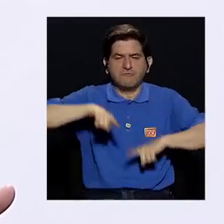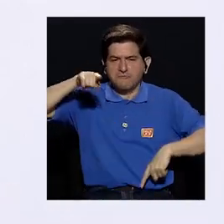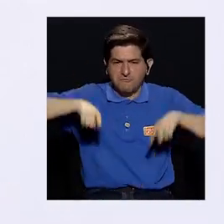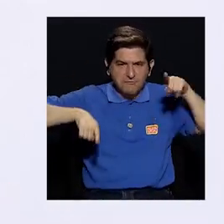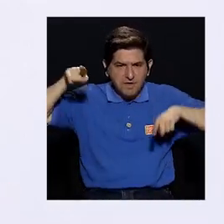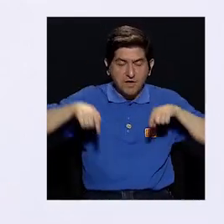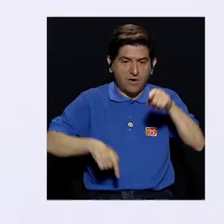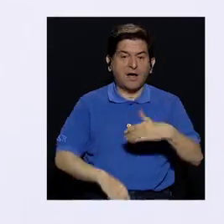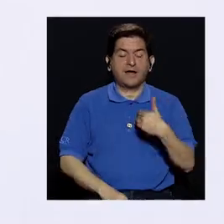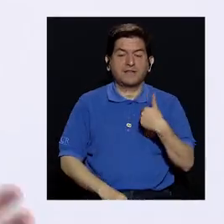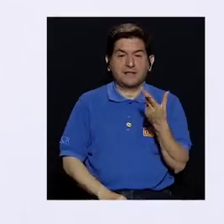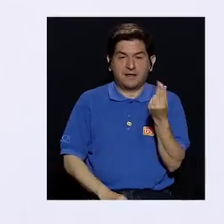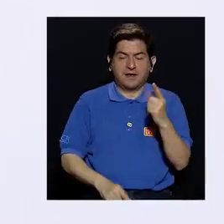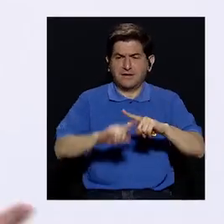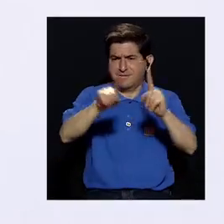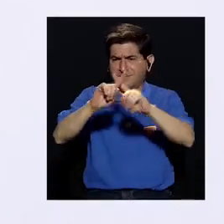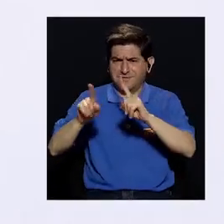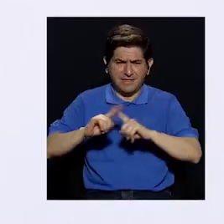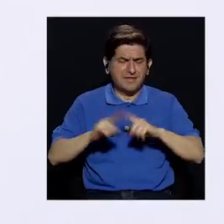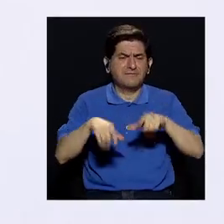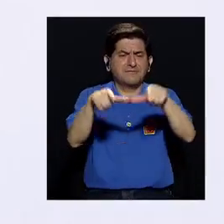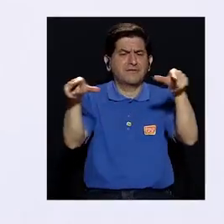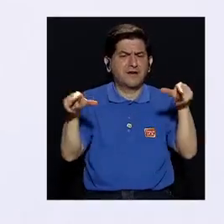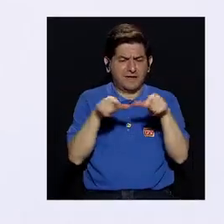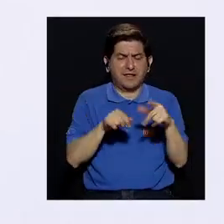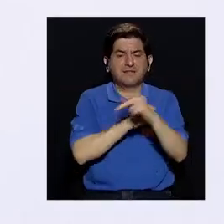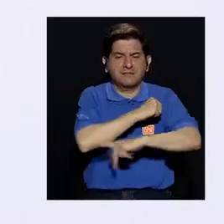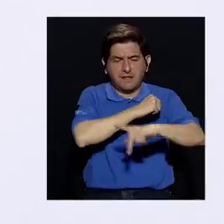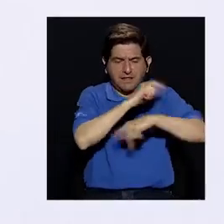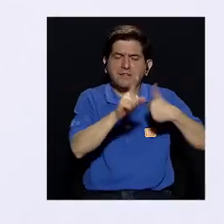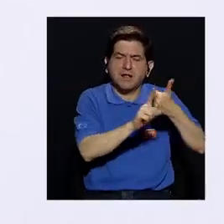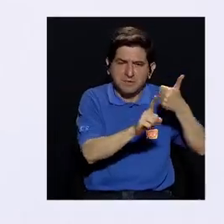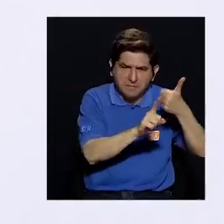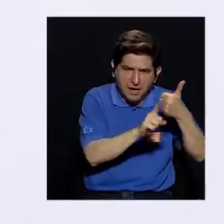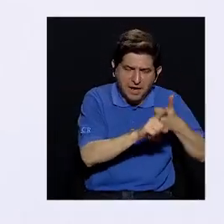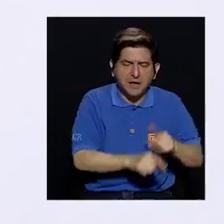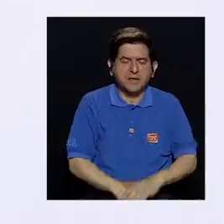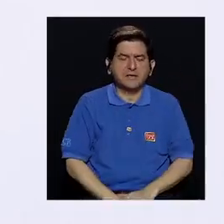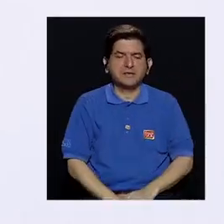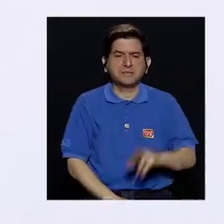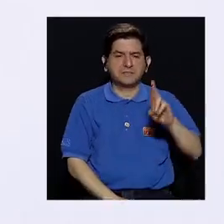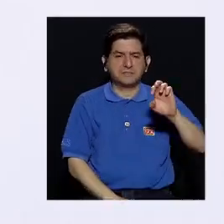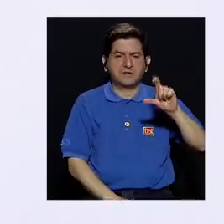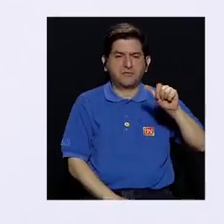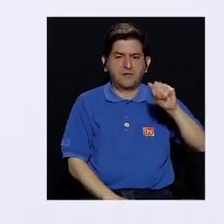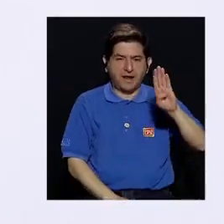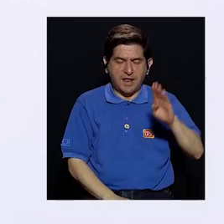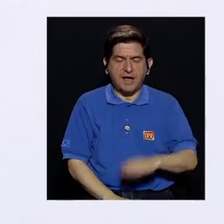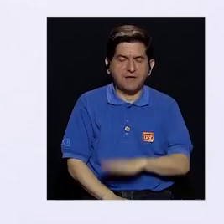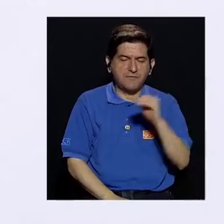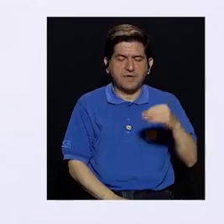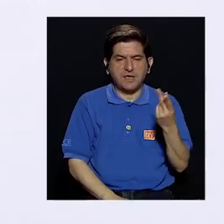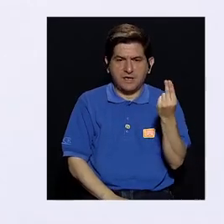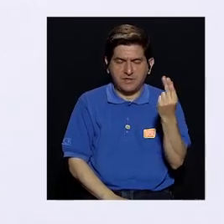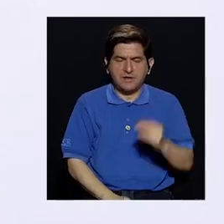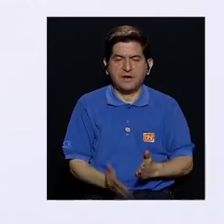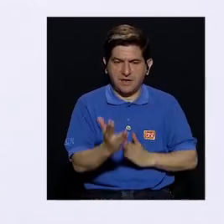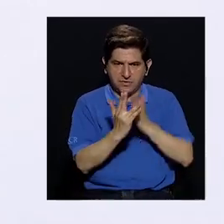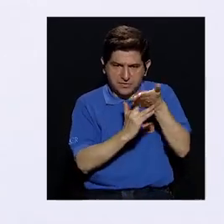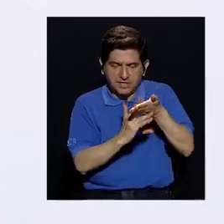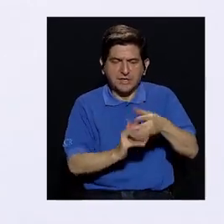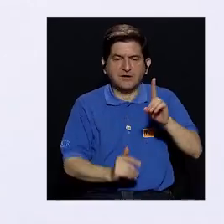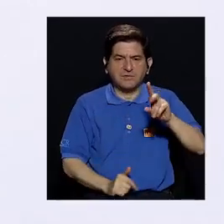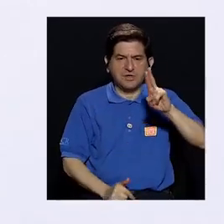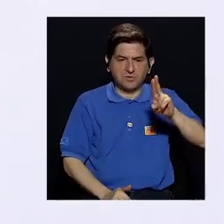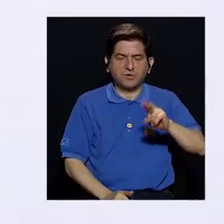entonces ahí se consiguió dinero de muchos lugares del país de la regla de los fondos se consiguen a través del doctor